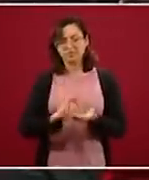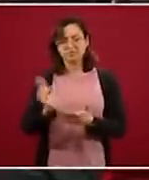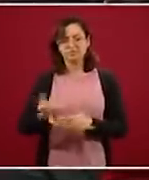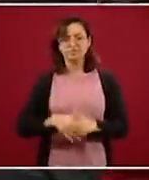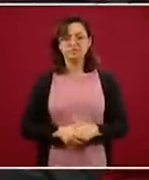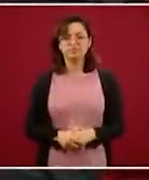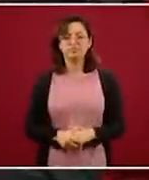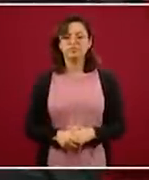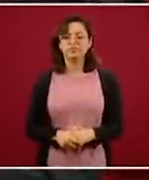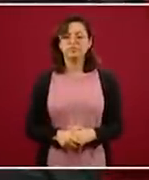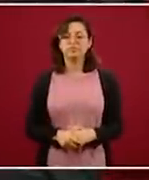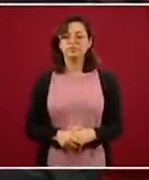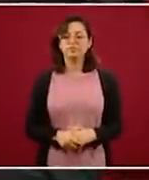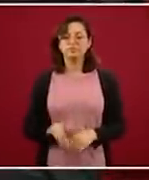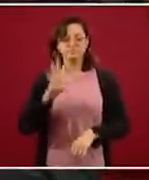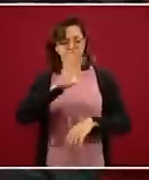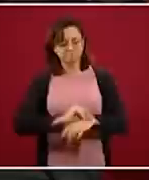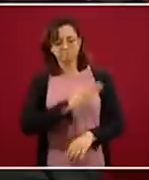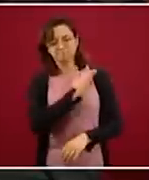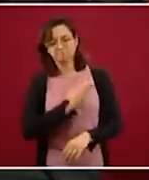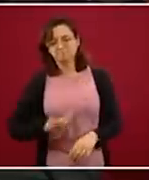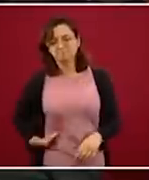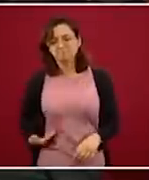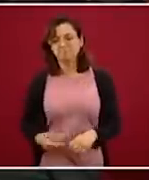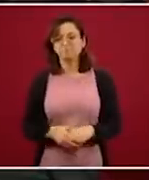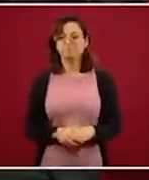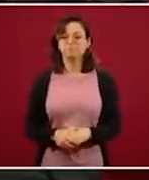Con su venia, presidente.